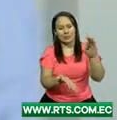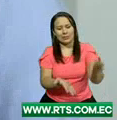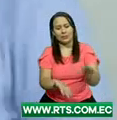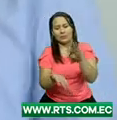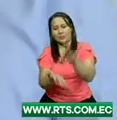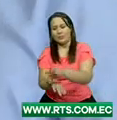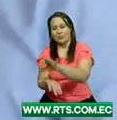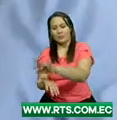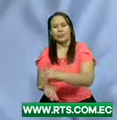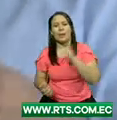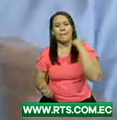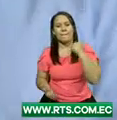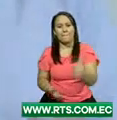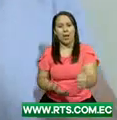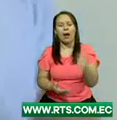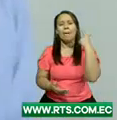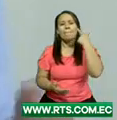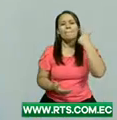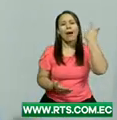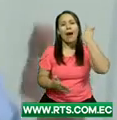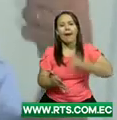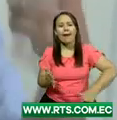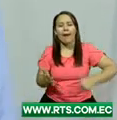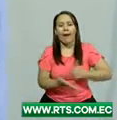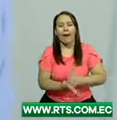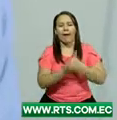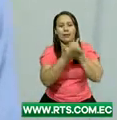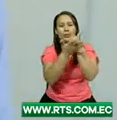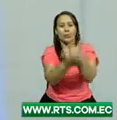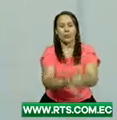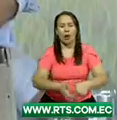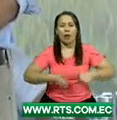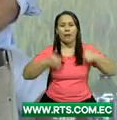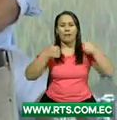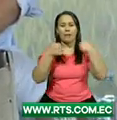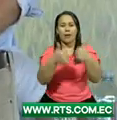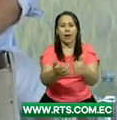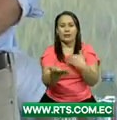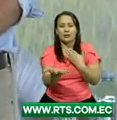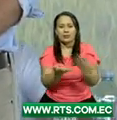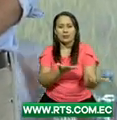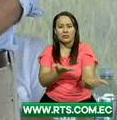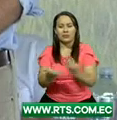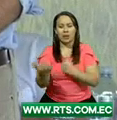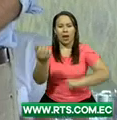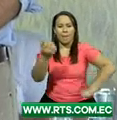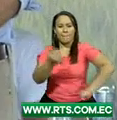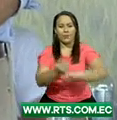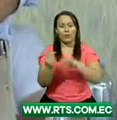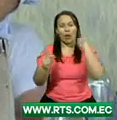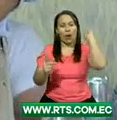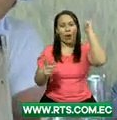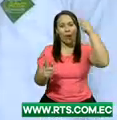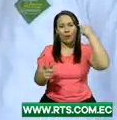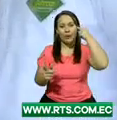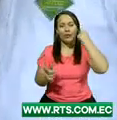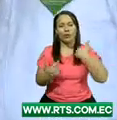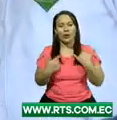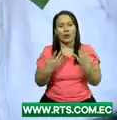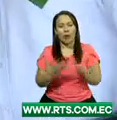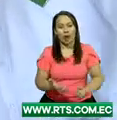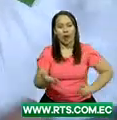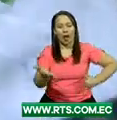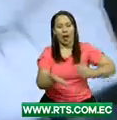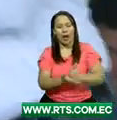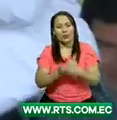abriendo la semilla del iniap para que podamos darles a ustedes semillas de calidad ratificó el apoyo del estado para fortalecer el agro no sólo con